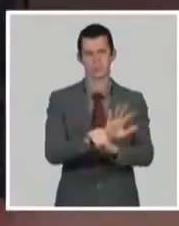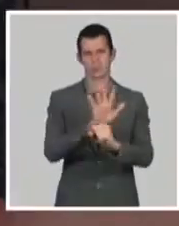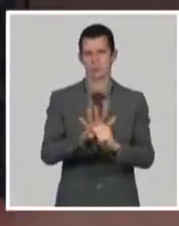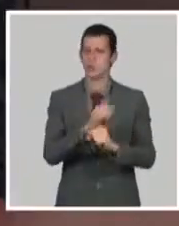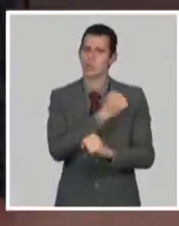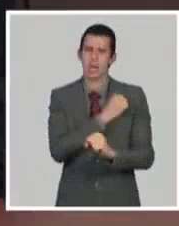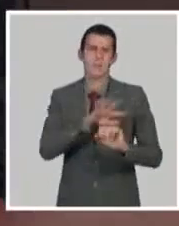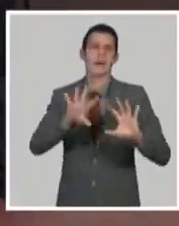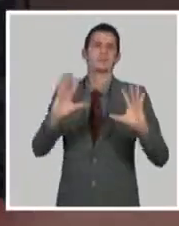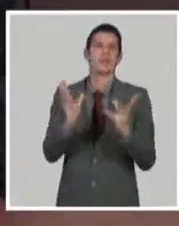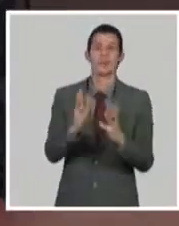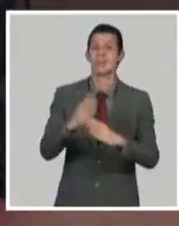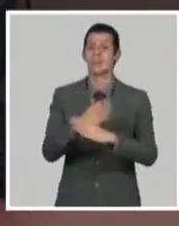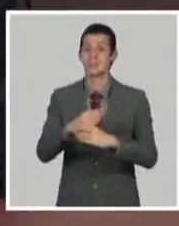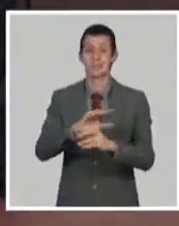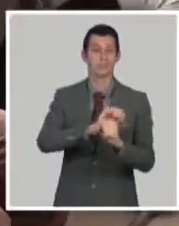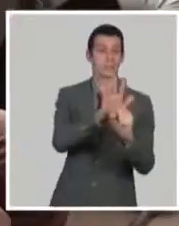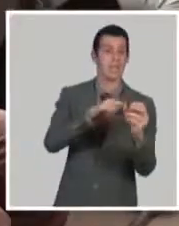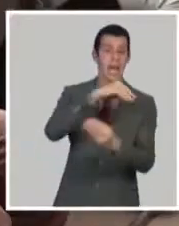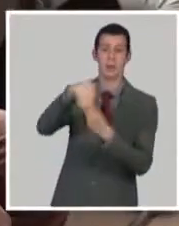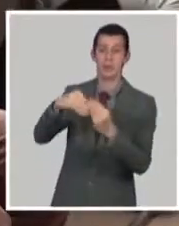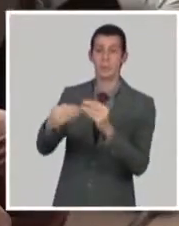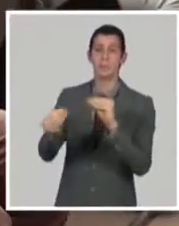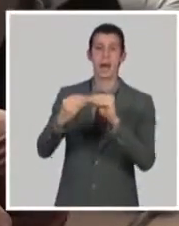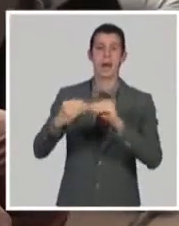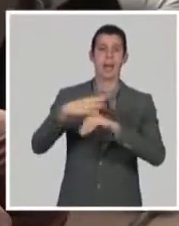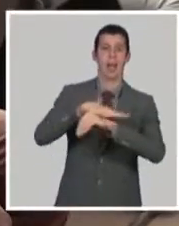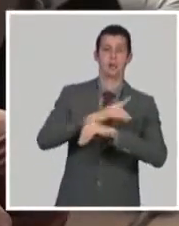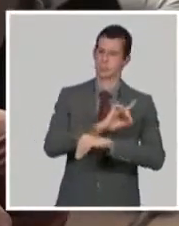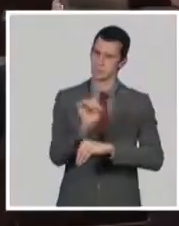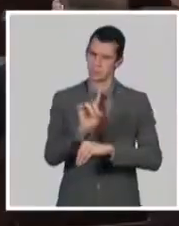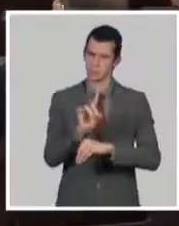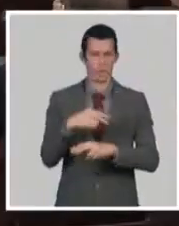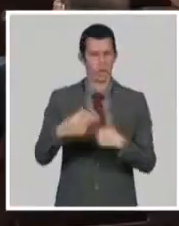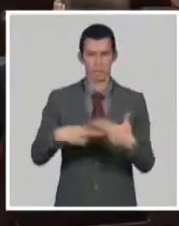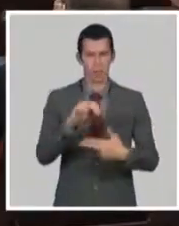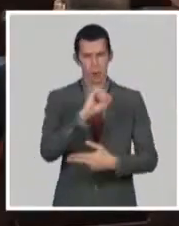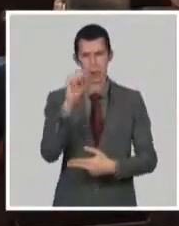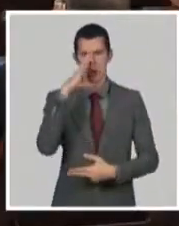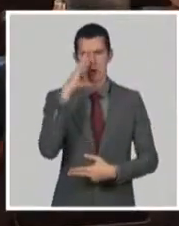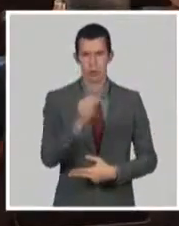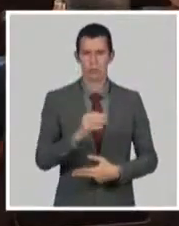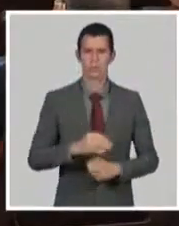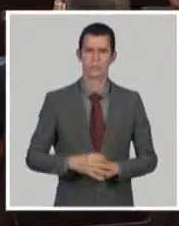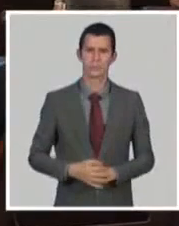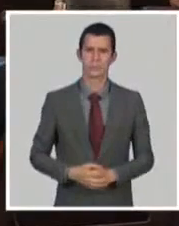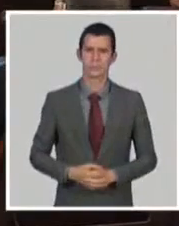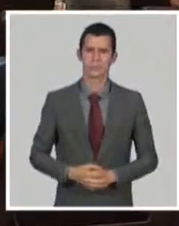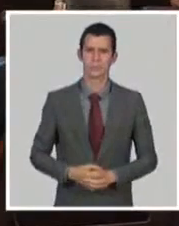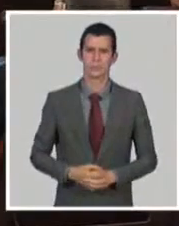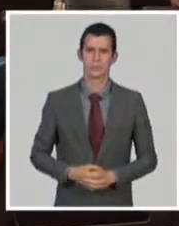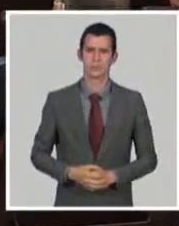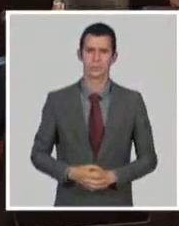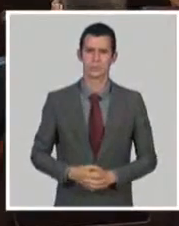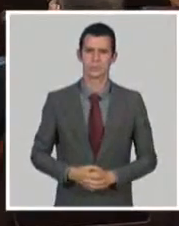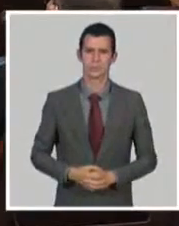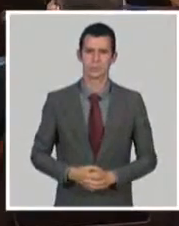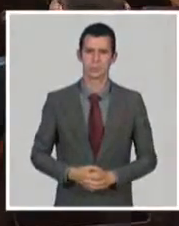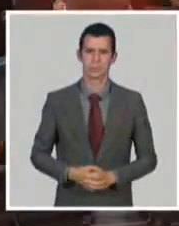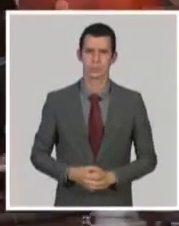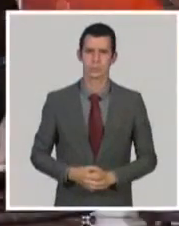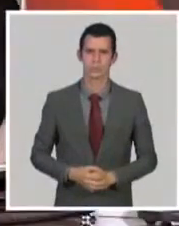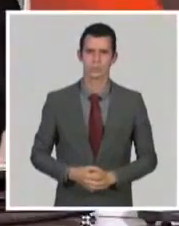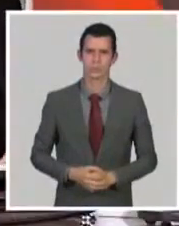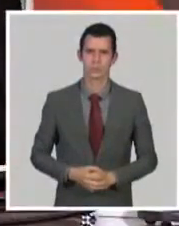necesaria en tiempos de nuevas olas de contagio en Cuba y el resto del mundo. Isela García Rivero, Sistema Informativo de la Televisión